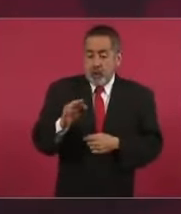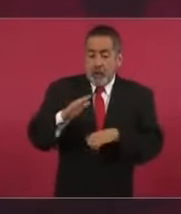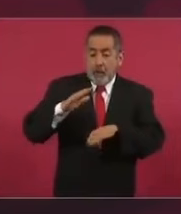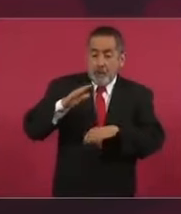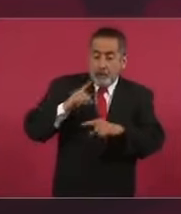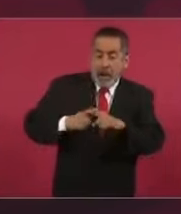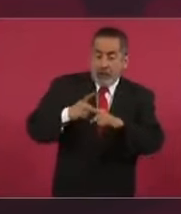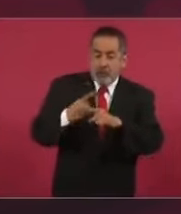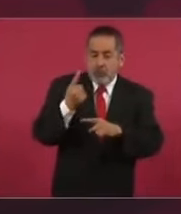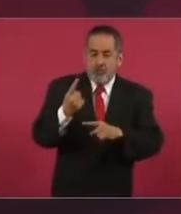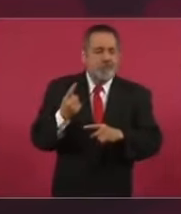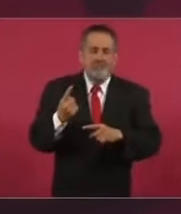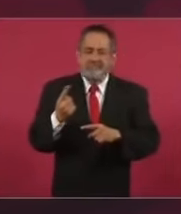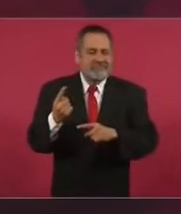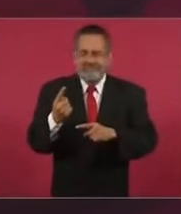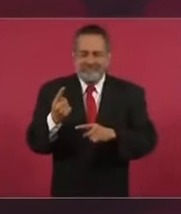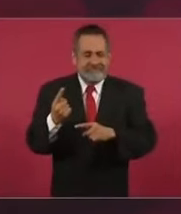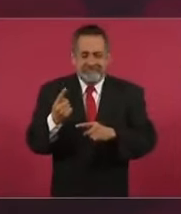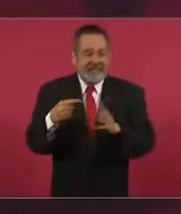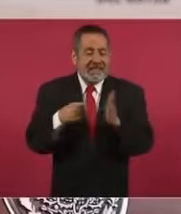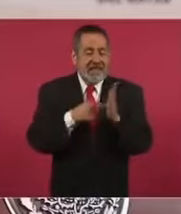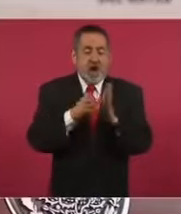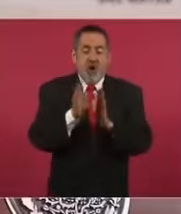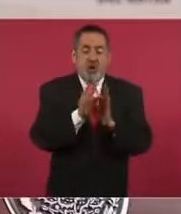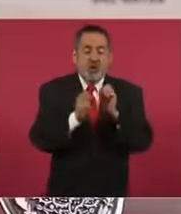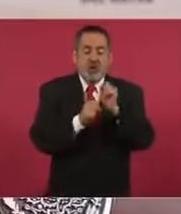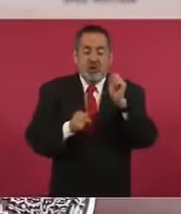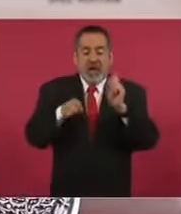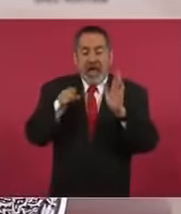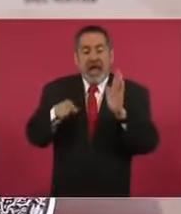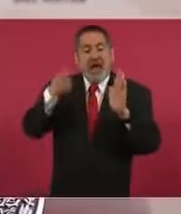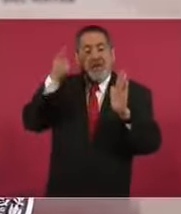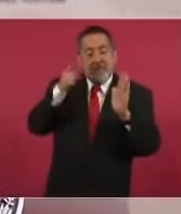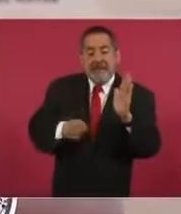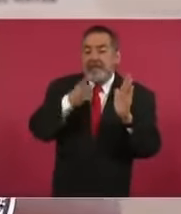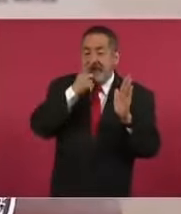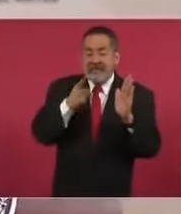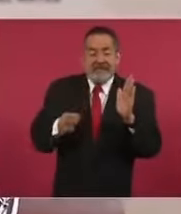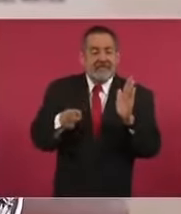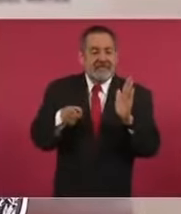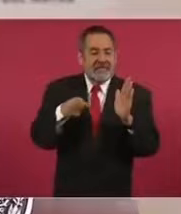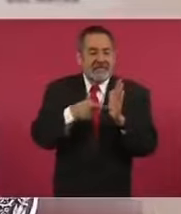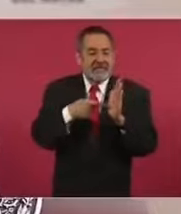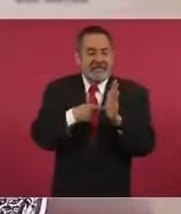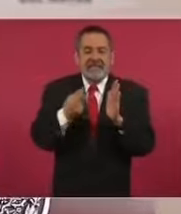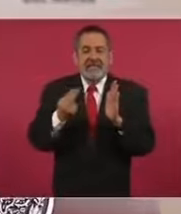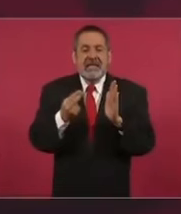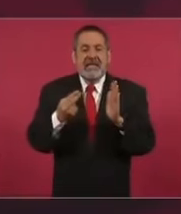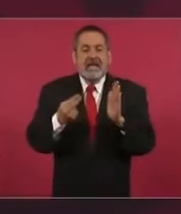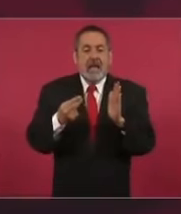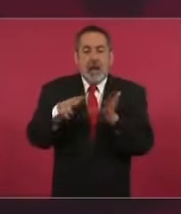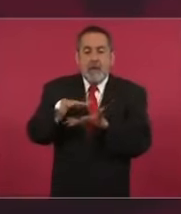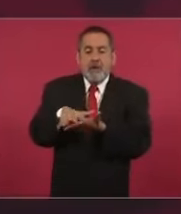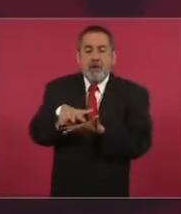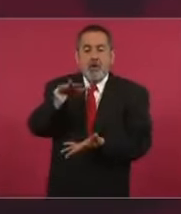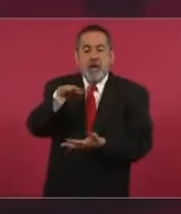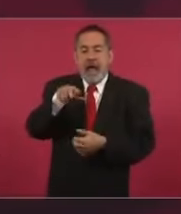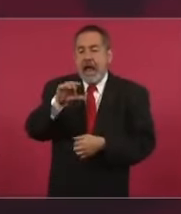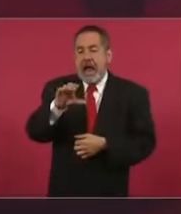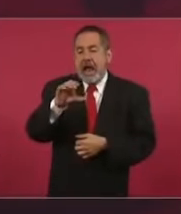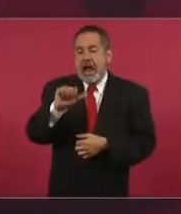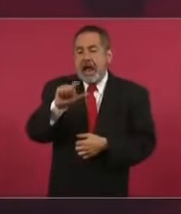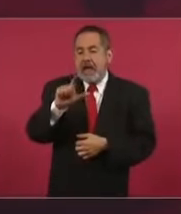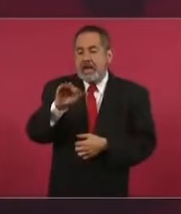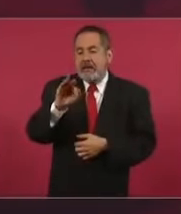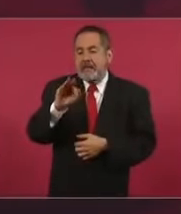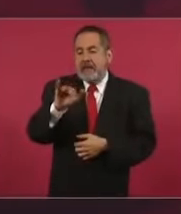de acuerdo a la Constitución, a las leyes, se necesita mayoría calificada.